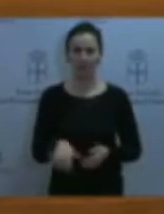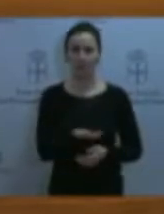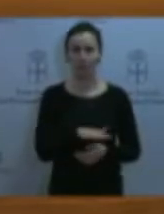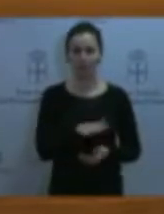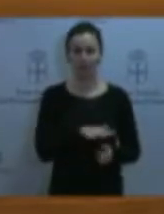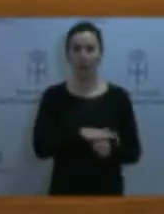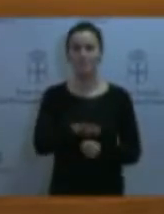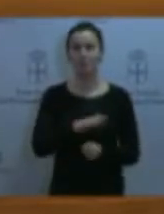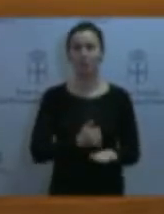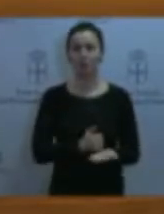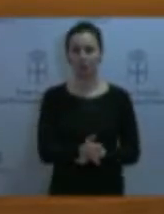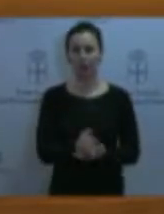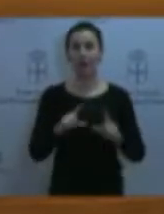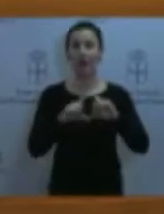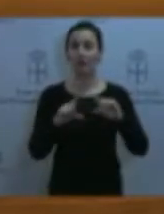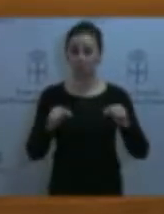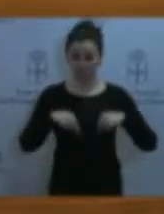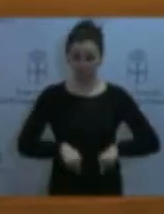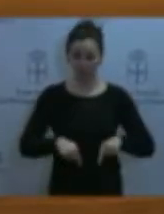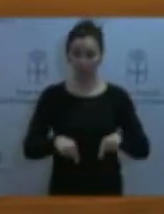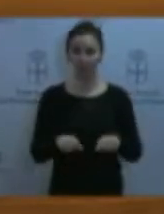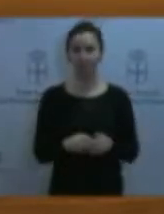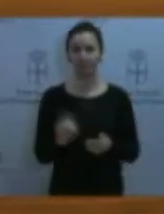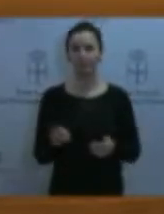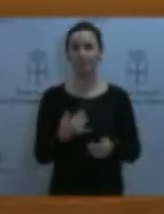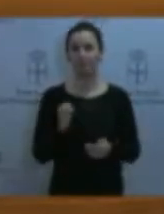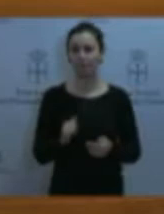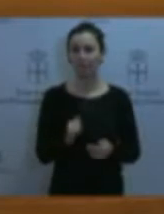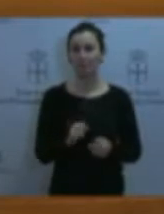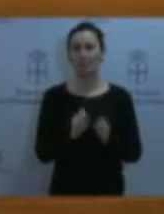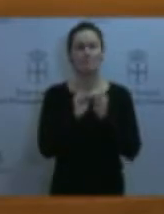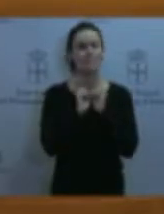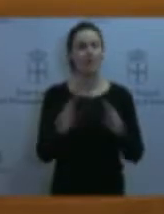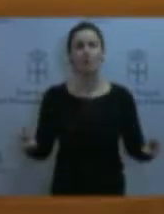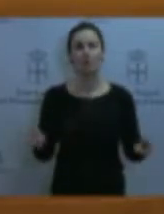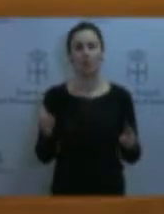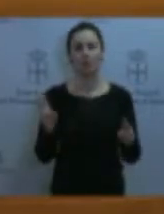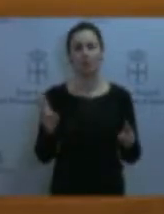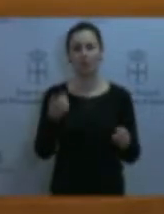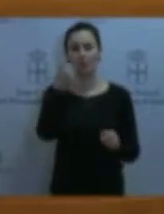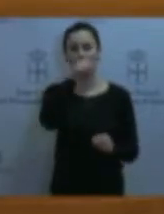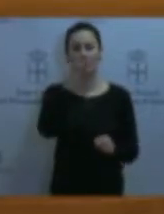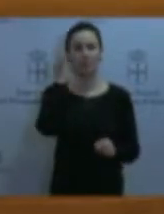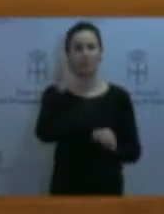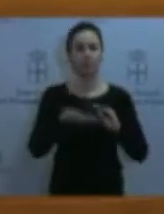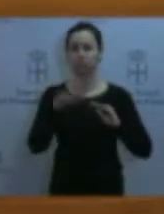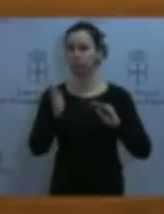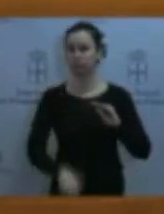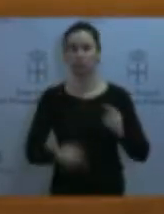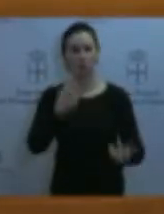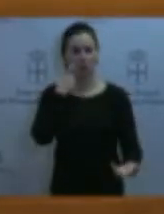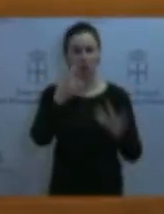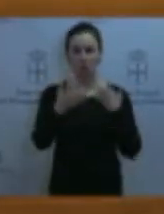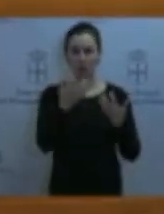tenemos la mayor brecha laboral de toda España y tenemos que poner medidas para evitarlo. En el mundo